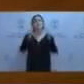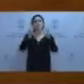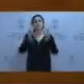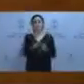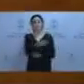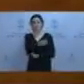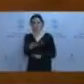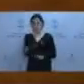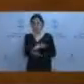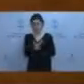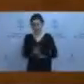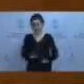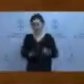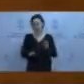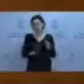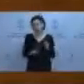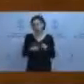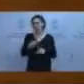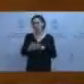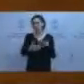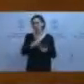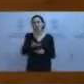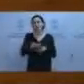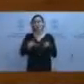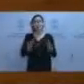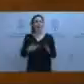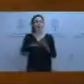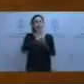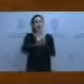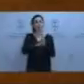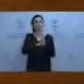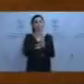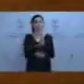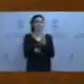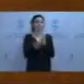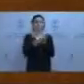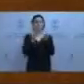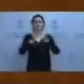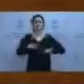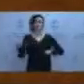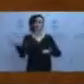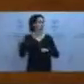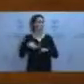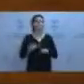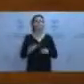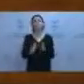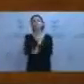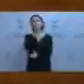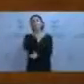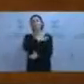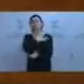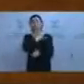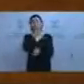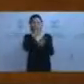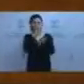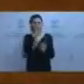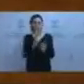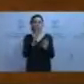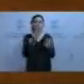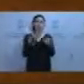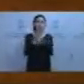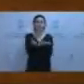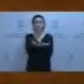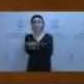morosidad, ¿cuál es el procedimiento que se va a llevar a cabo y que no figura en el acuerdo? Explíquemelo, por favor. O explíqueselo mejor a todos